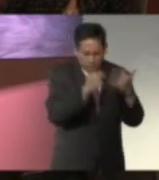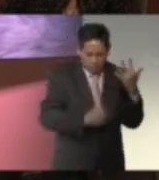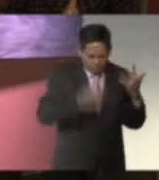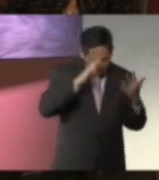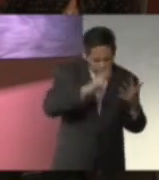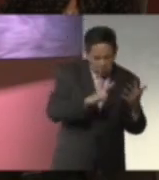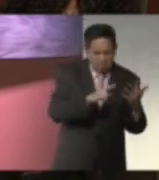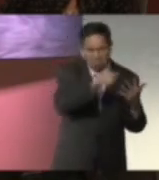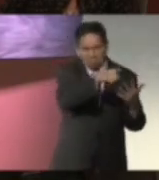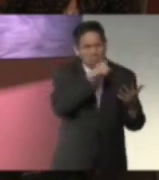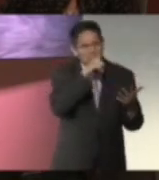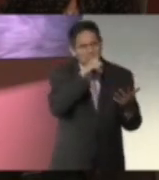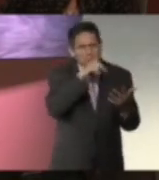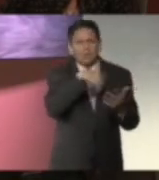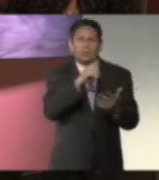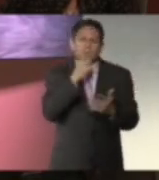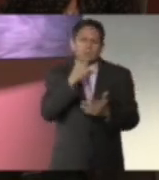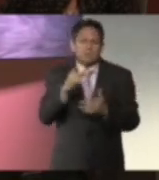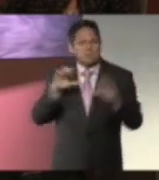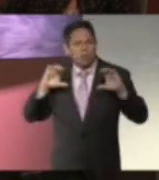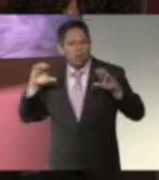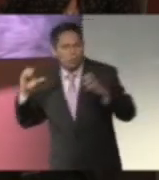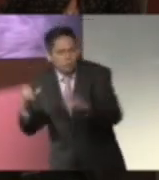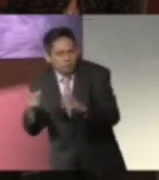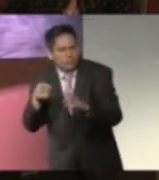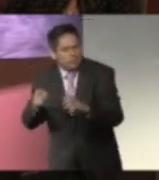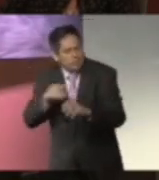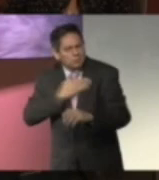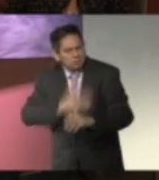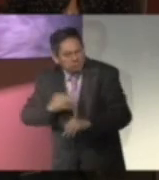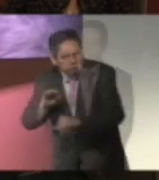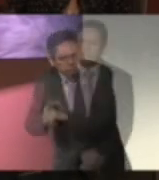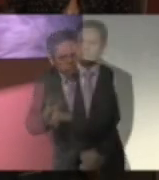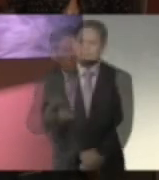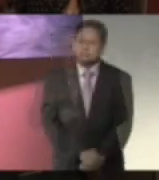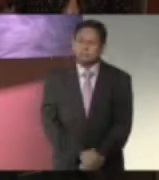justicia comunitaria, bueno, si pudieras como ampliar un poco más.